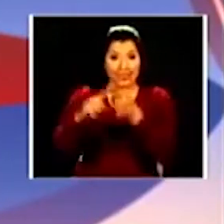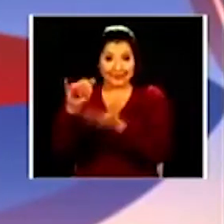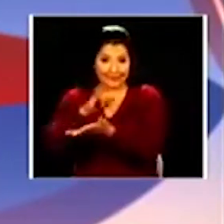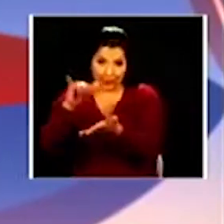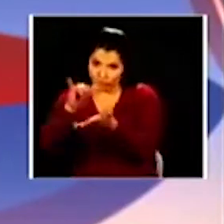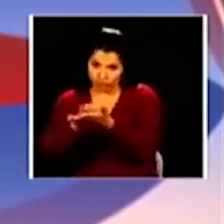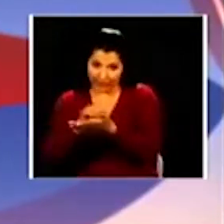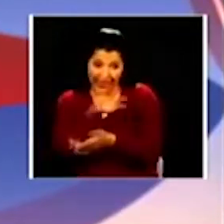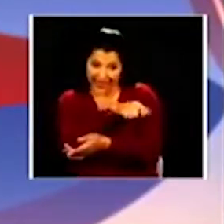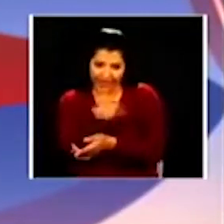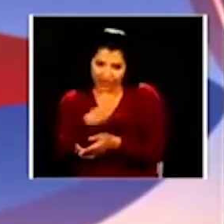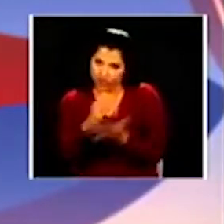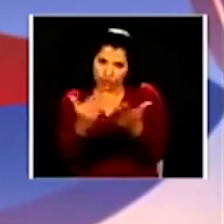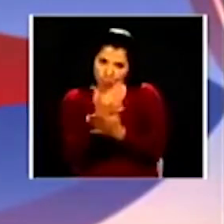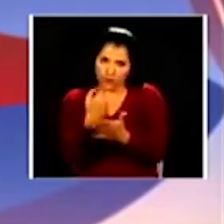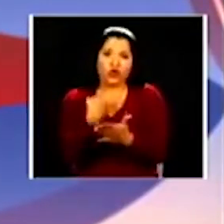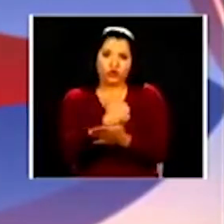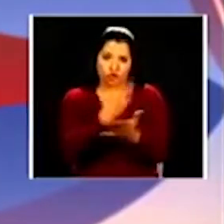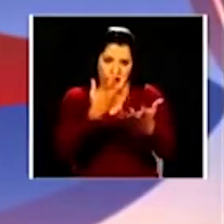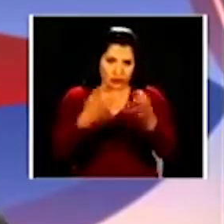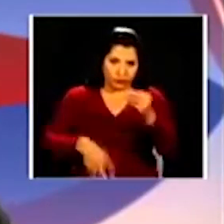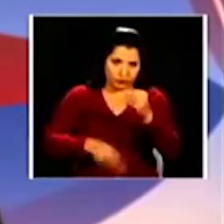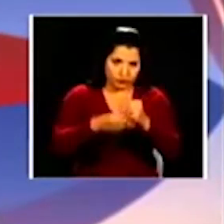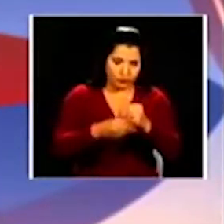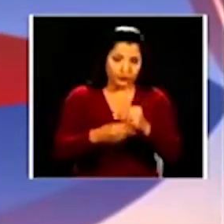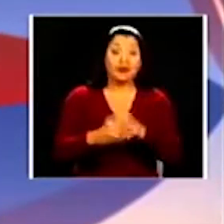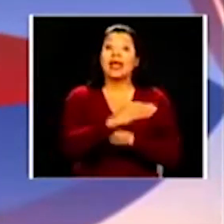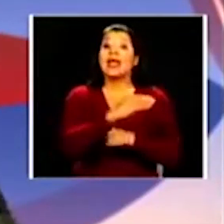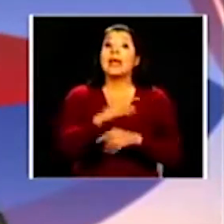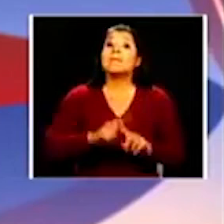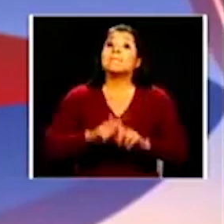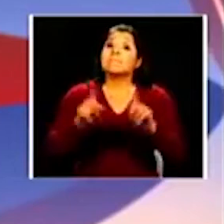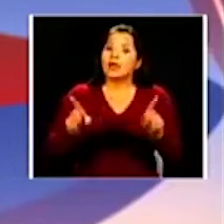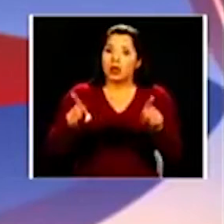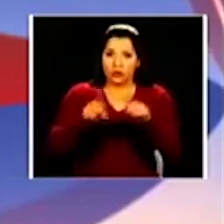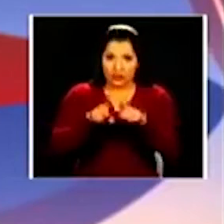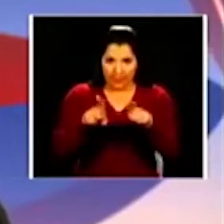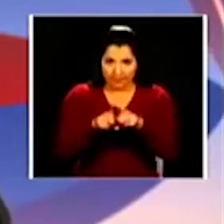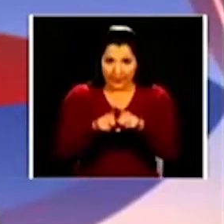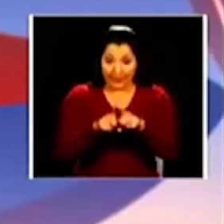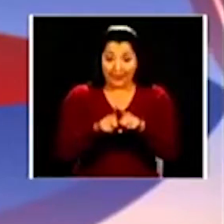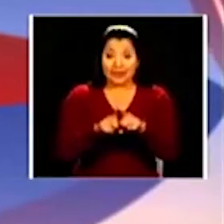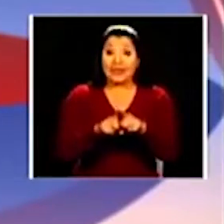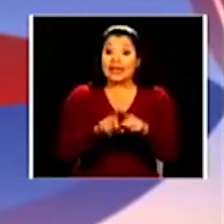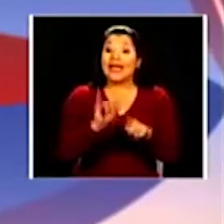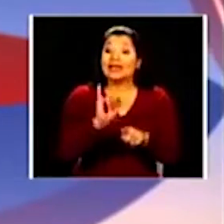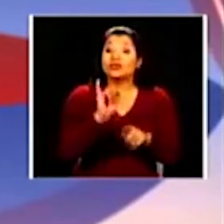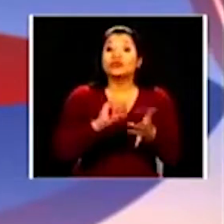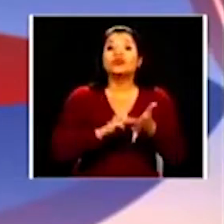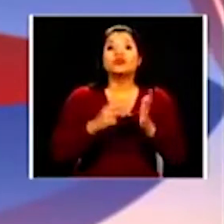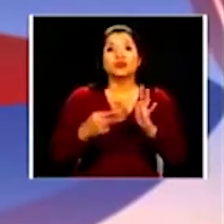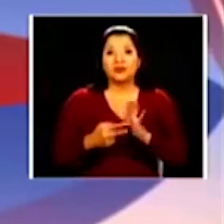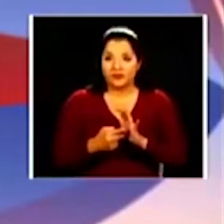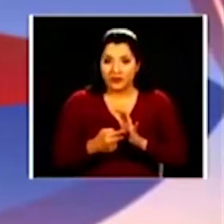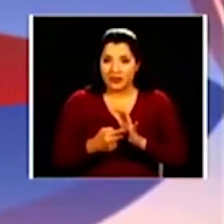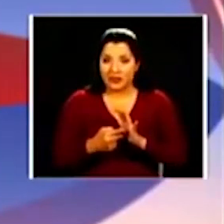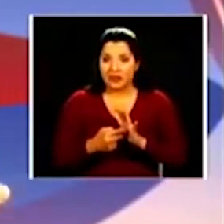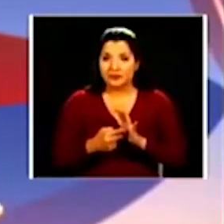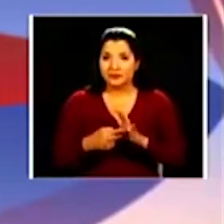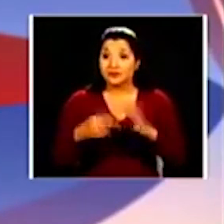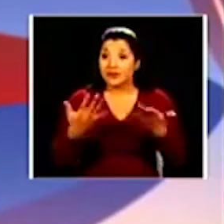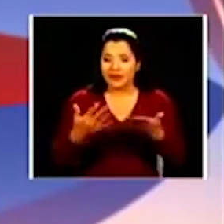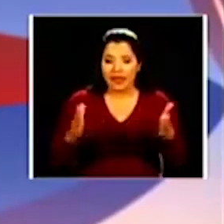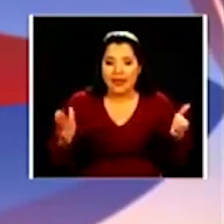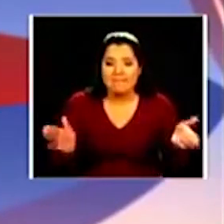actual. Pero por supuesto también eso indica, o desde nuestro plan de gobierno, como lo hemos dicho, implica también el impulso,